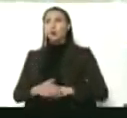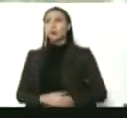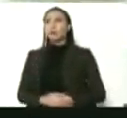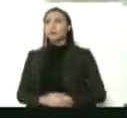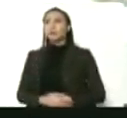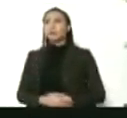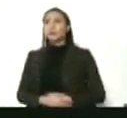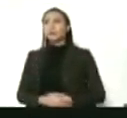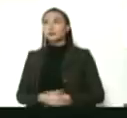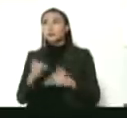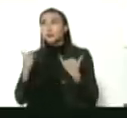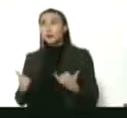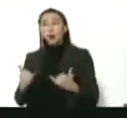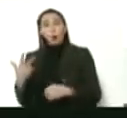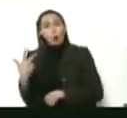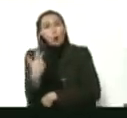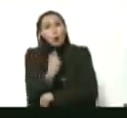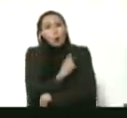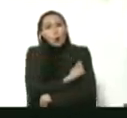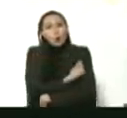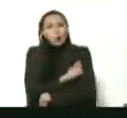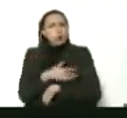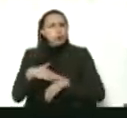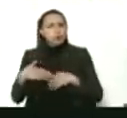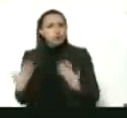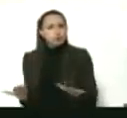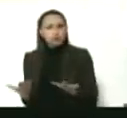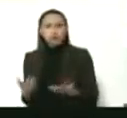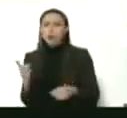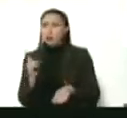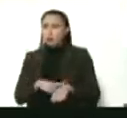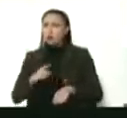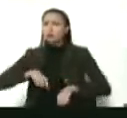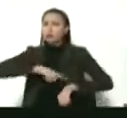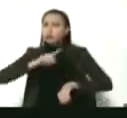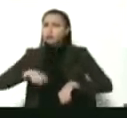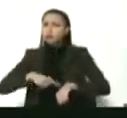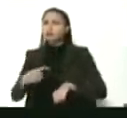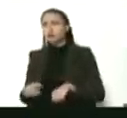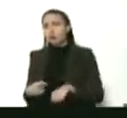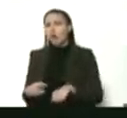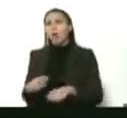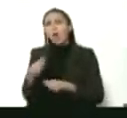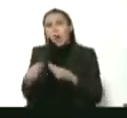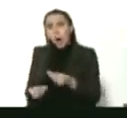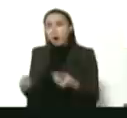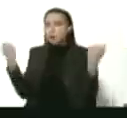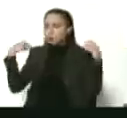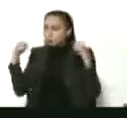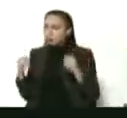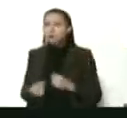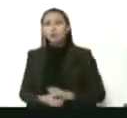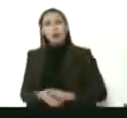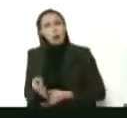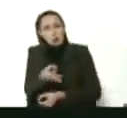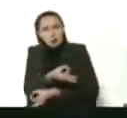Ahora, el tema de las vacunas, pasará tiempo para que las vacunas se prueben, se